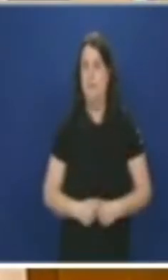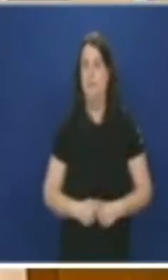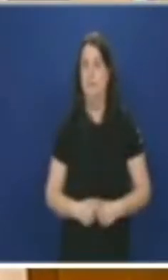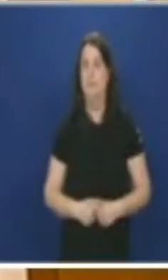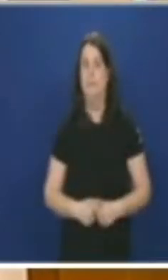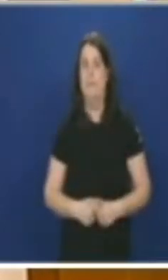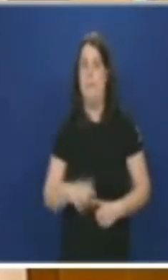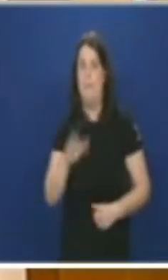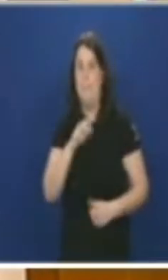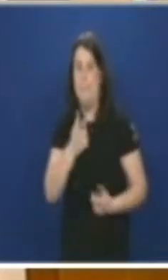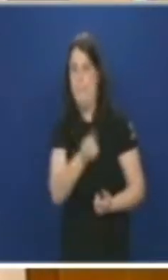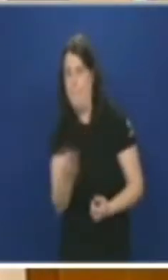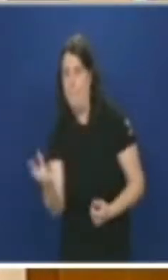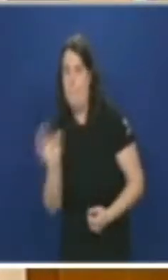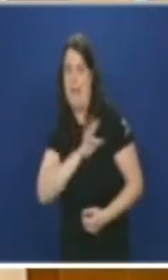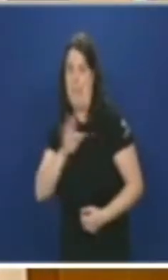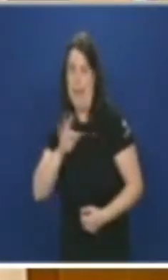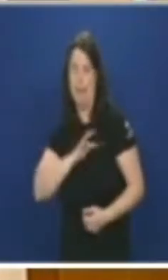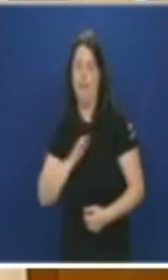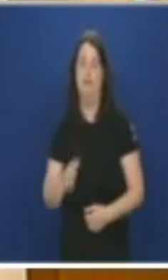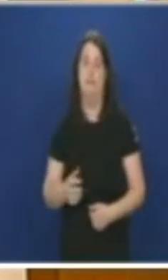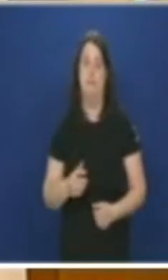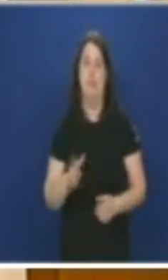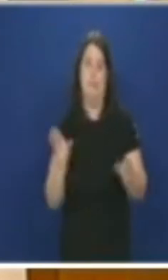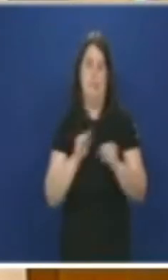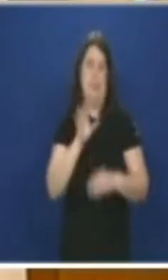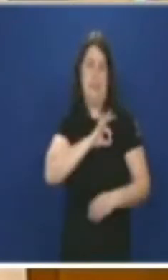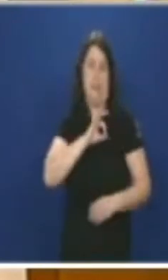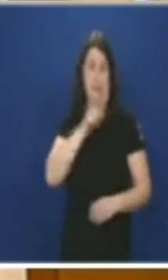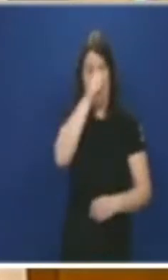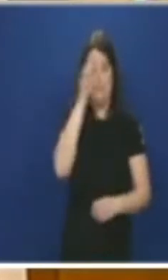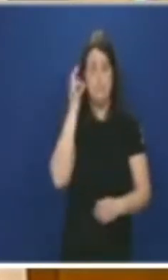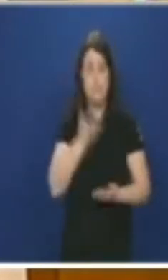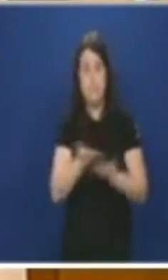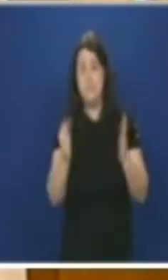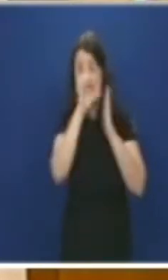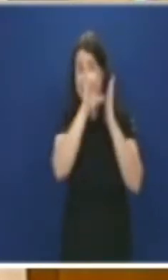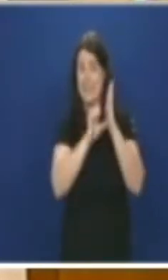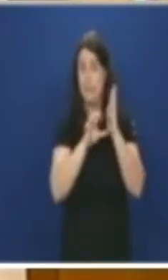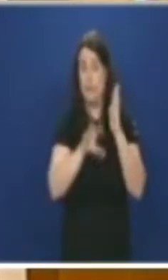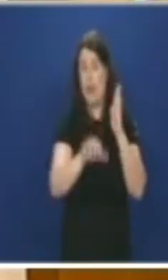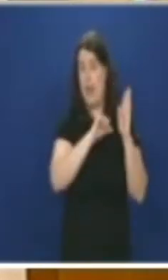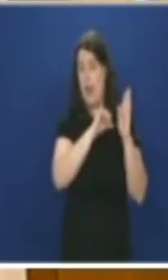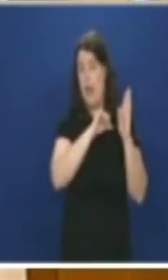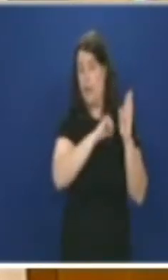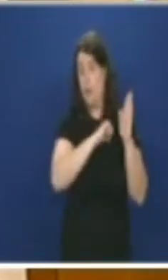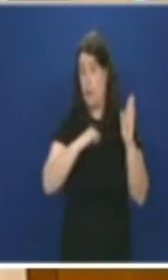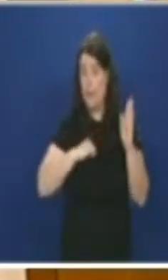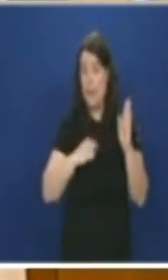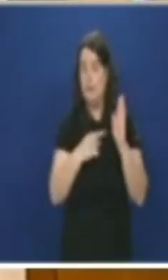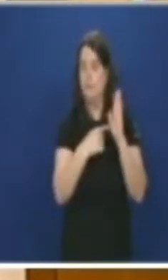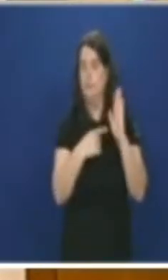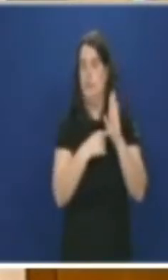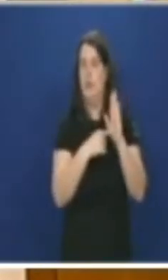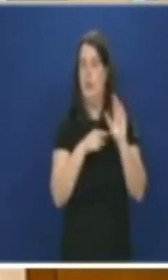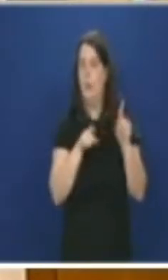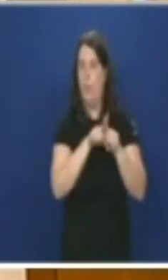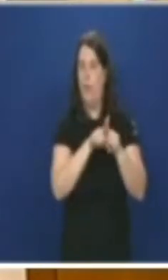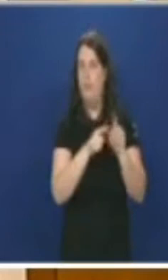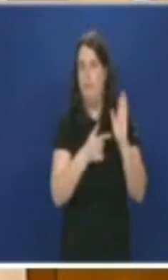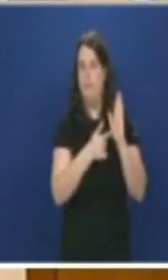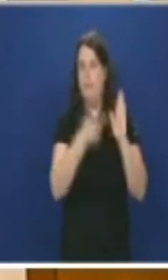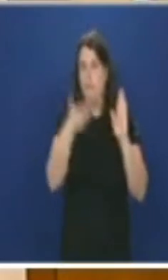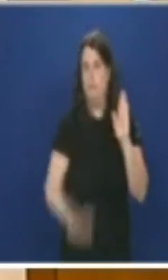galardoados, señoras e señores. O Estatuto de Autonomía, o fogar que a todos nos acolle,